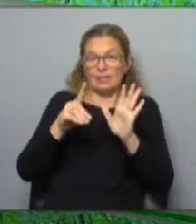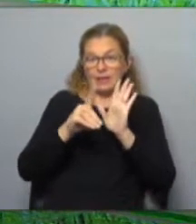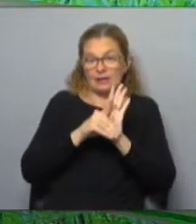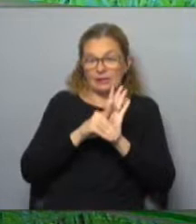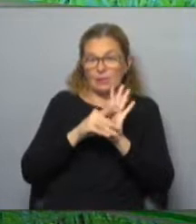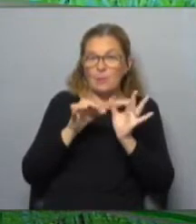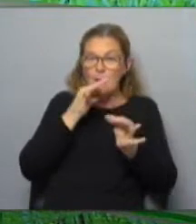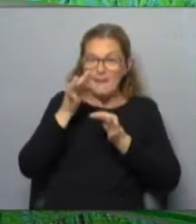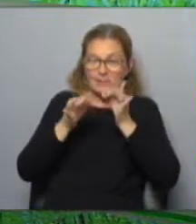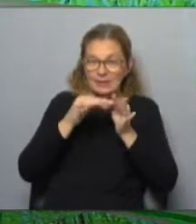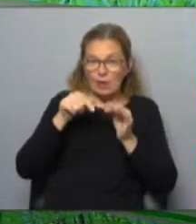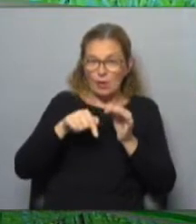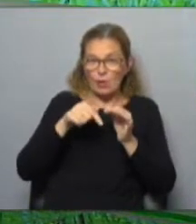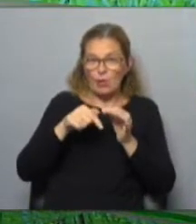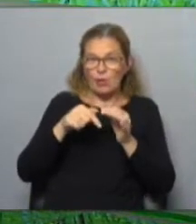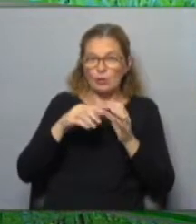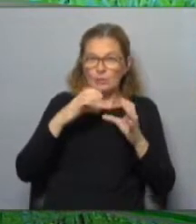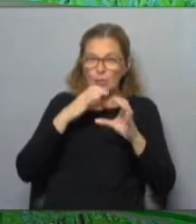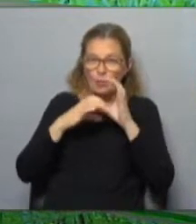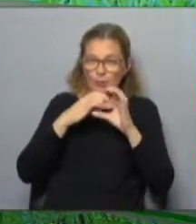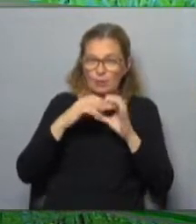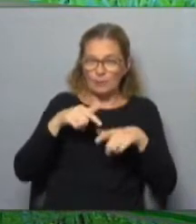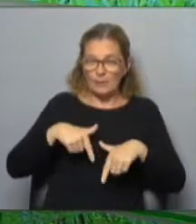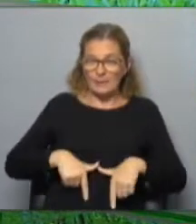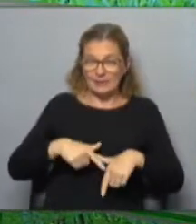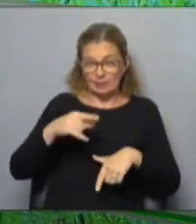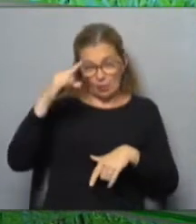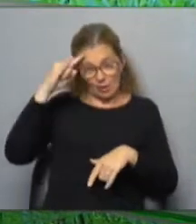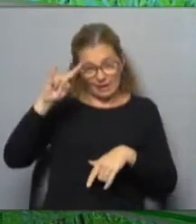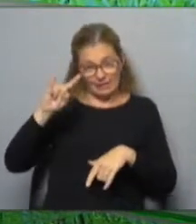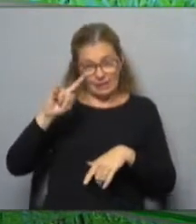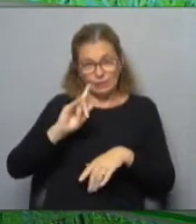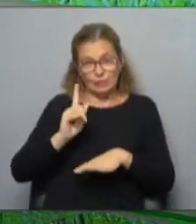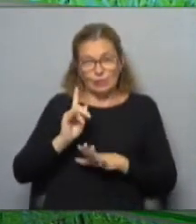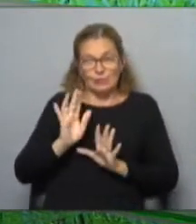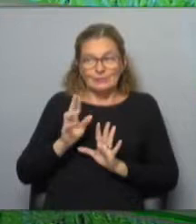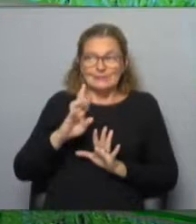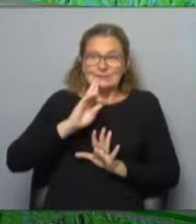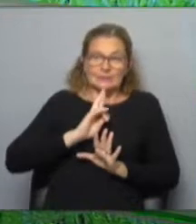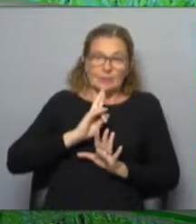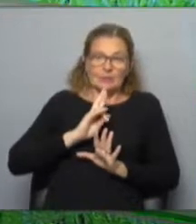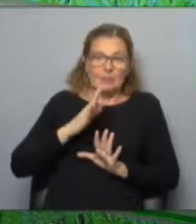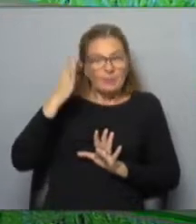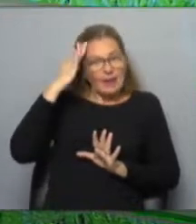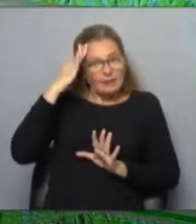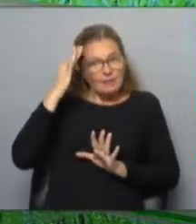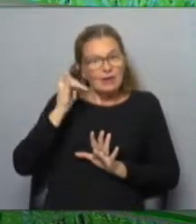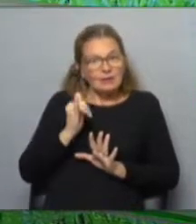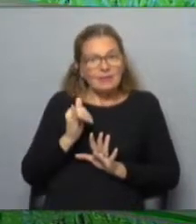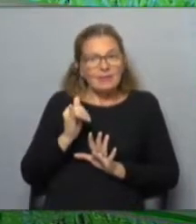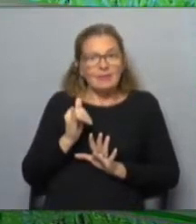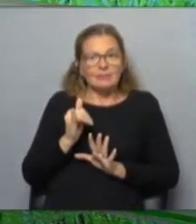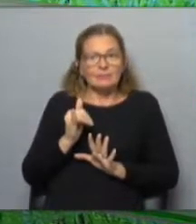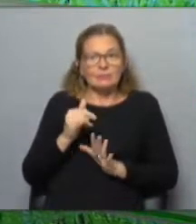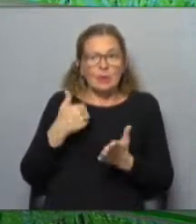pasar a explicar. Hoy tratamos de comunicarnos con el Ministerio de Ganadería, Agricultura y Pesca y no tuvimos una respuesta para saber si efectivamente,